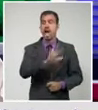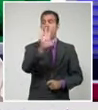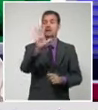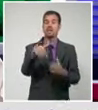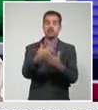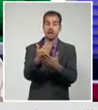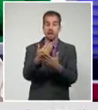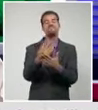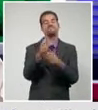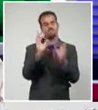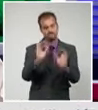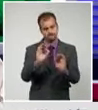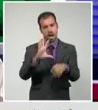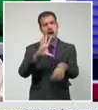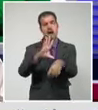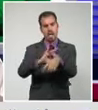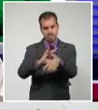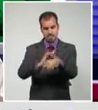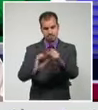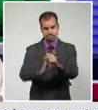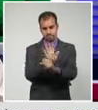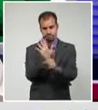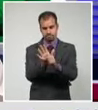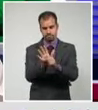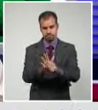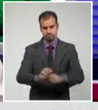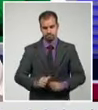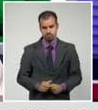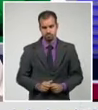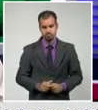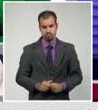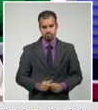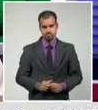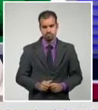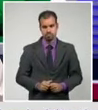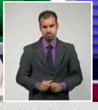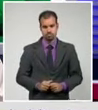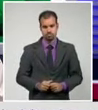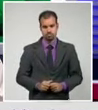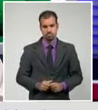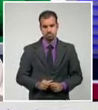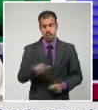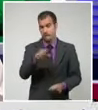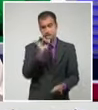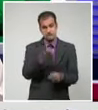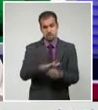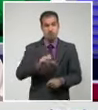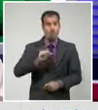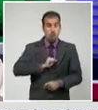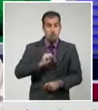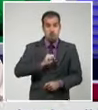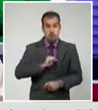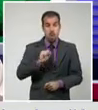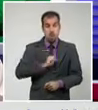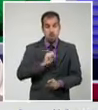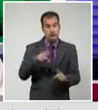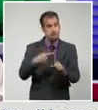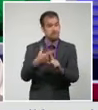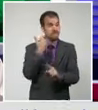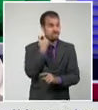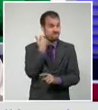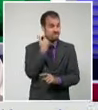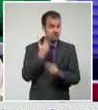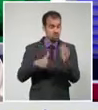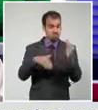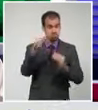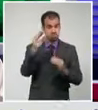resultó positivo. Ya en ese momento con tos seca y fiebre. Se ingresa,